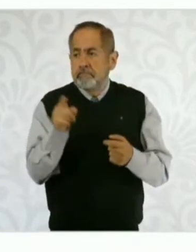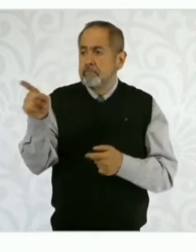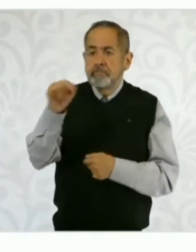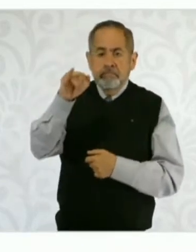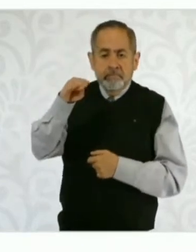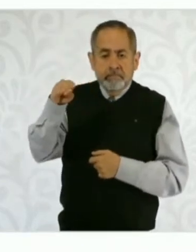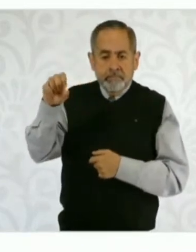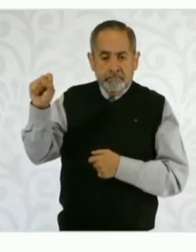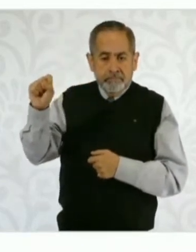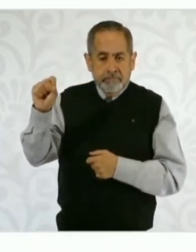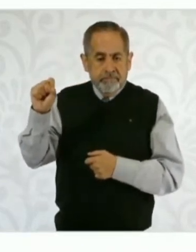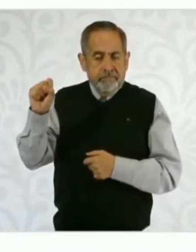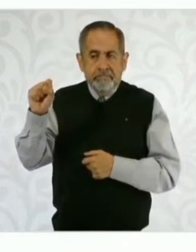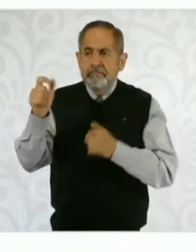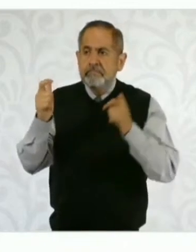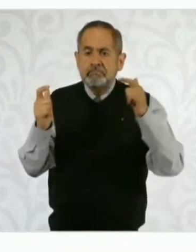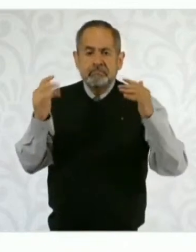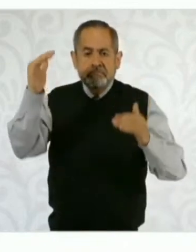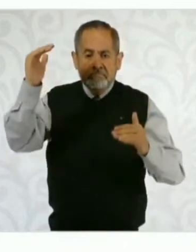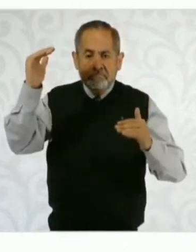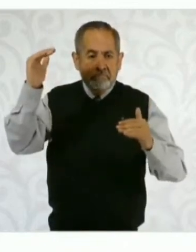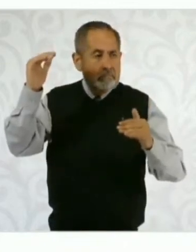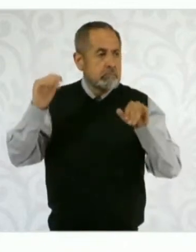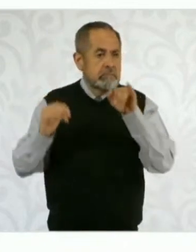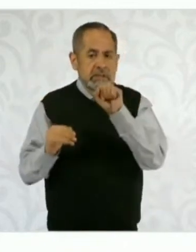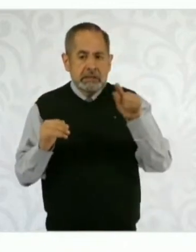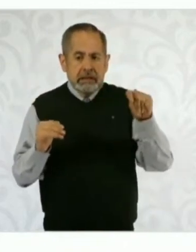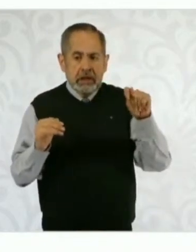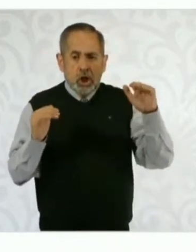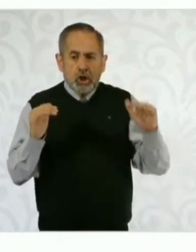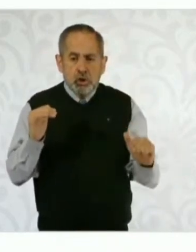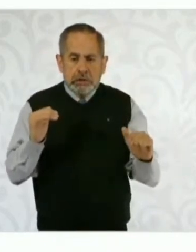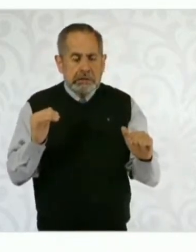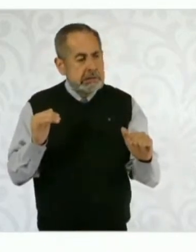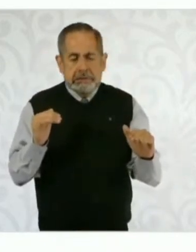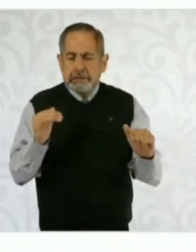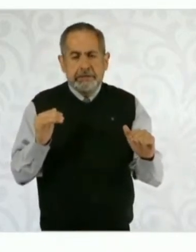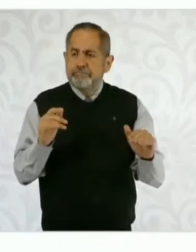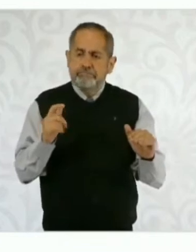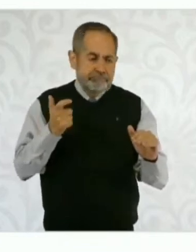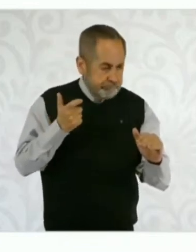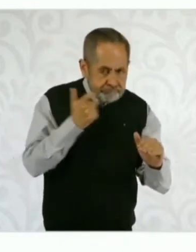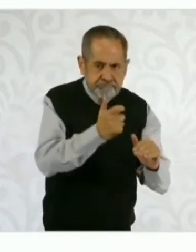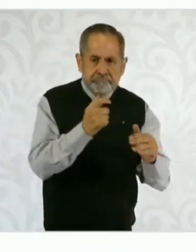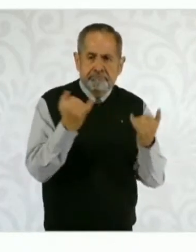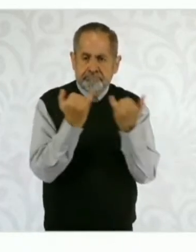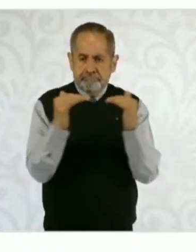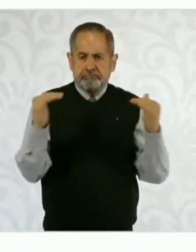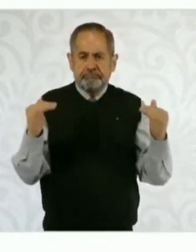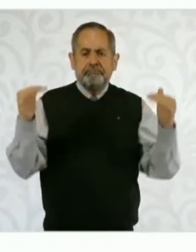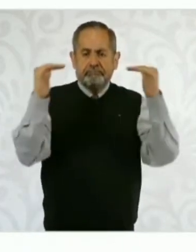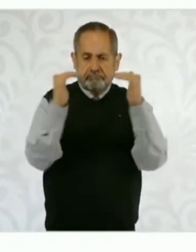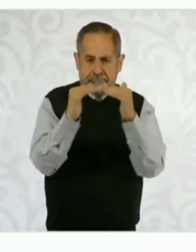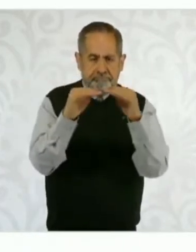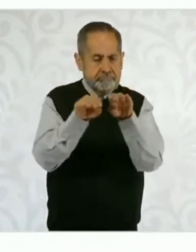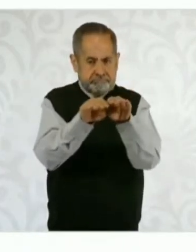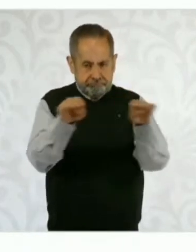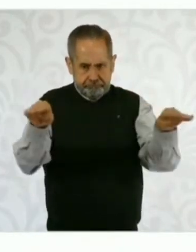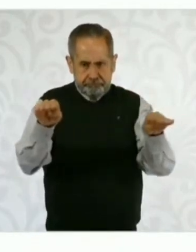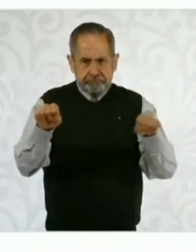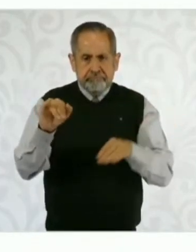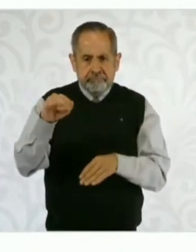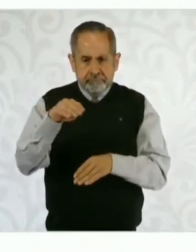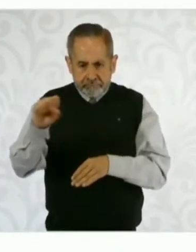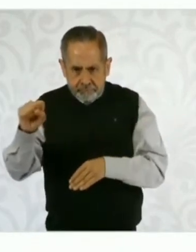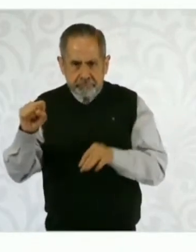IMSS. El IMSS tiene salarios más altos que el ISSSTE y vamos a buscar que a lo largo del sexenio,